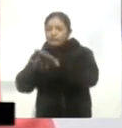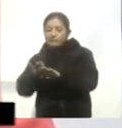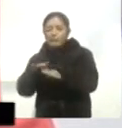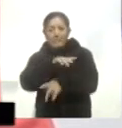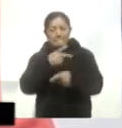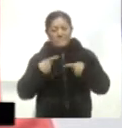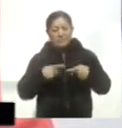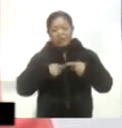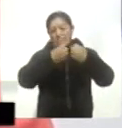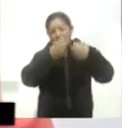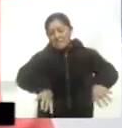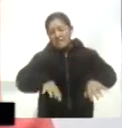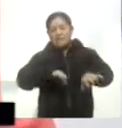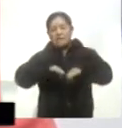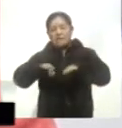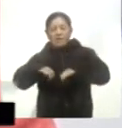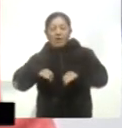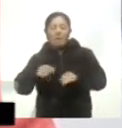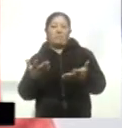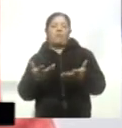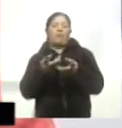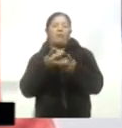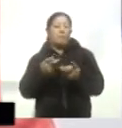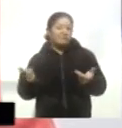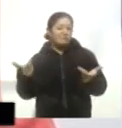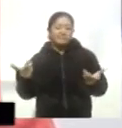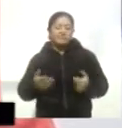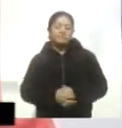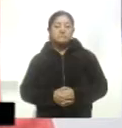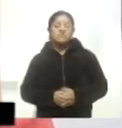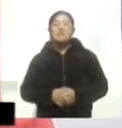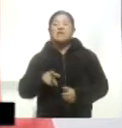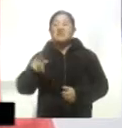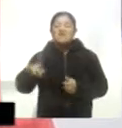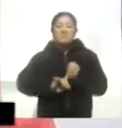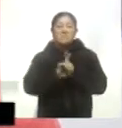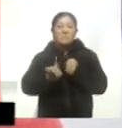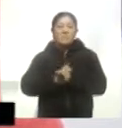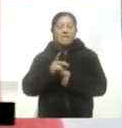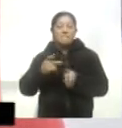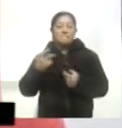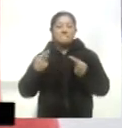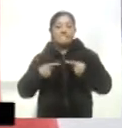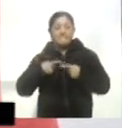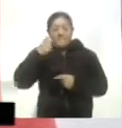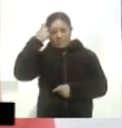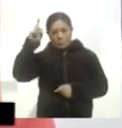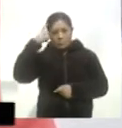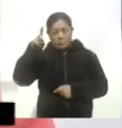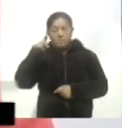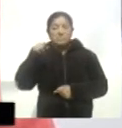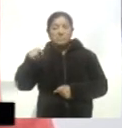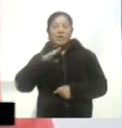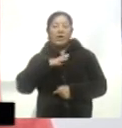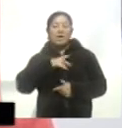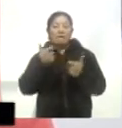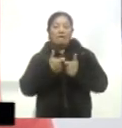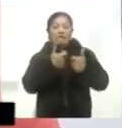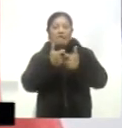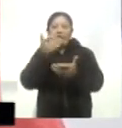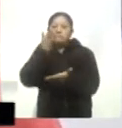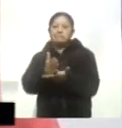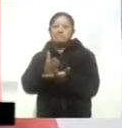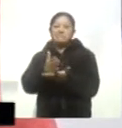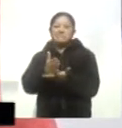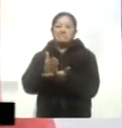en su economía de los propietarios y esto va a generar que se atore el desarrollo económico. Entonces, por